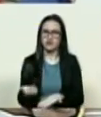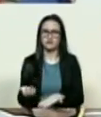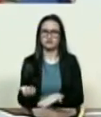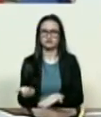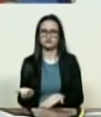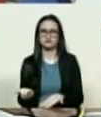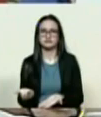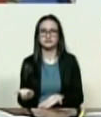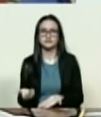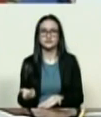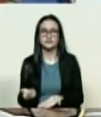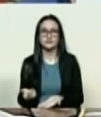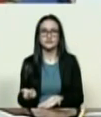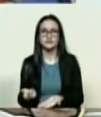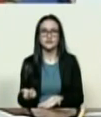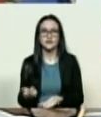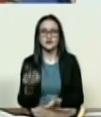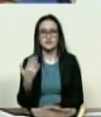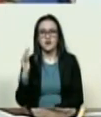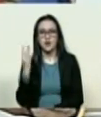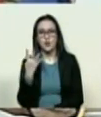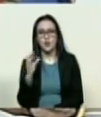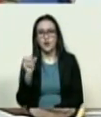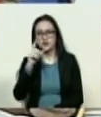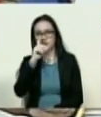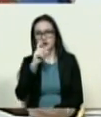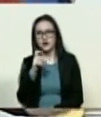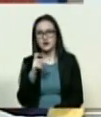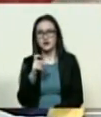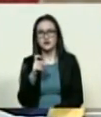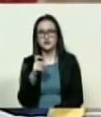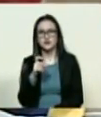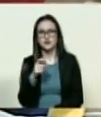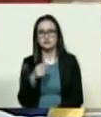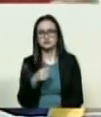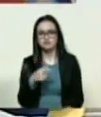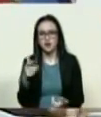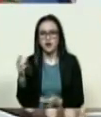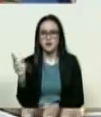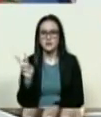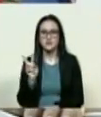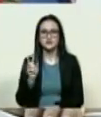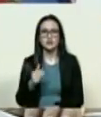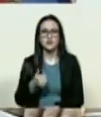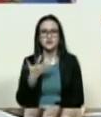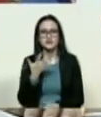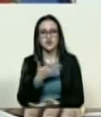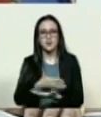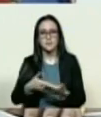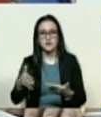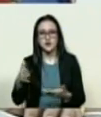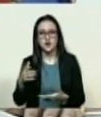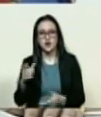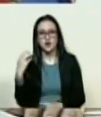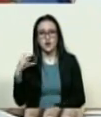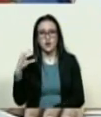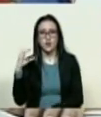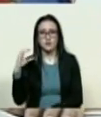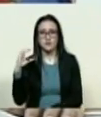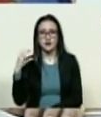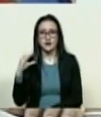tenemos ya más de 40 años con un canal humanitario que ha traído a Venezuela más de 5 millones de hermanos